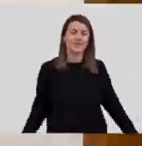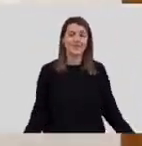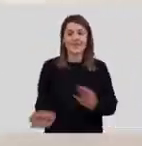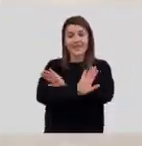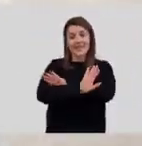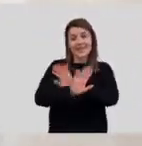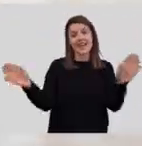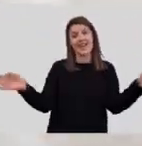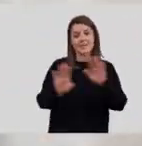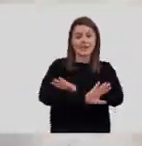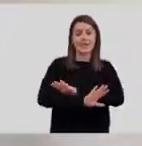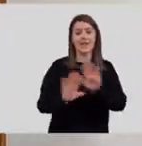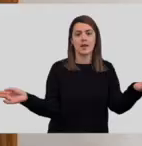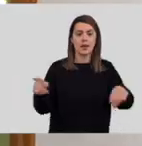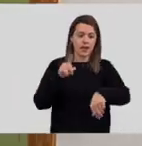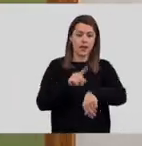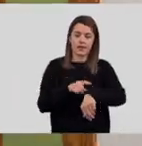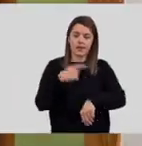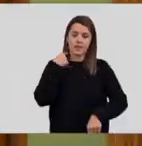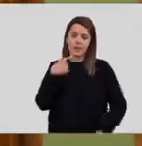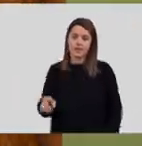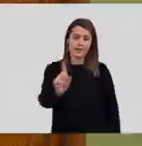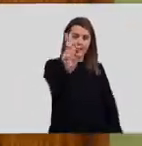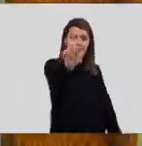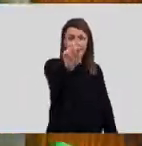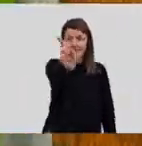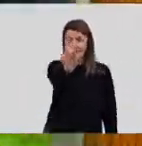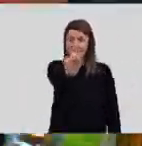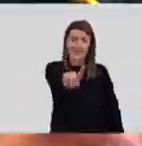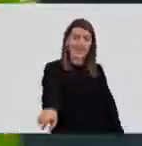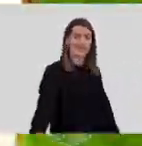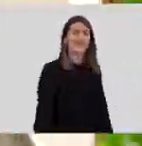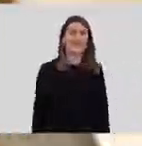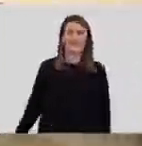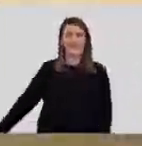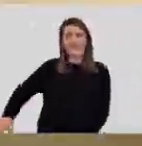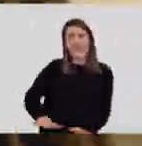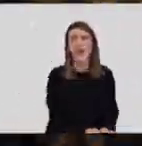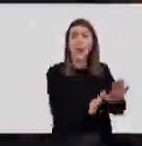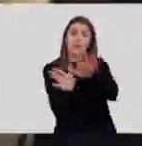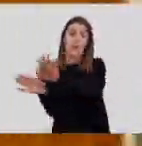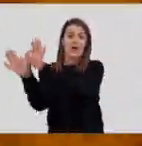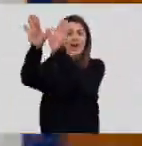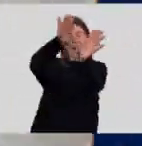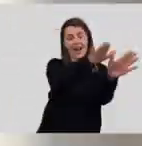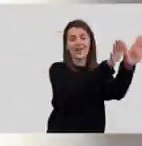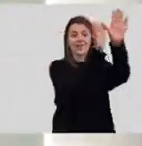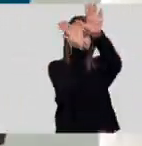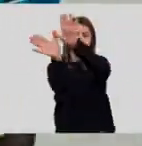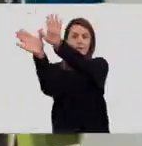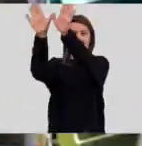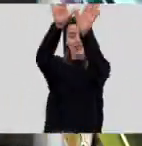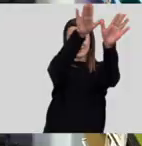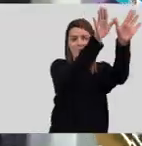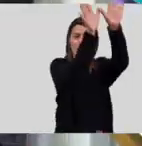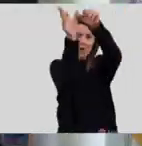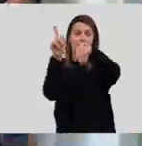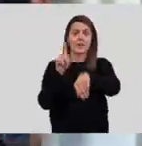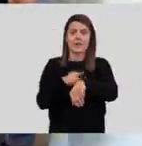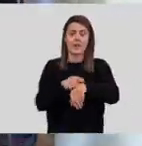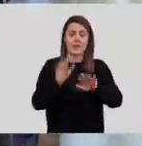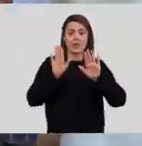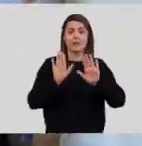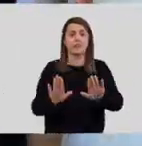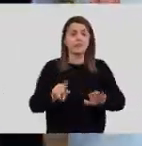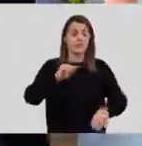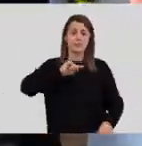ser, nada más, nada más. Ni un minuto que perder. Volar con el viento